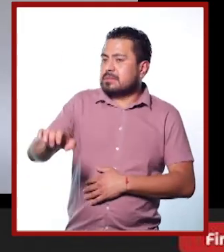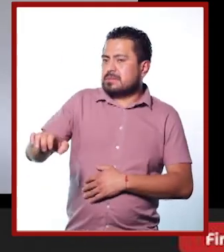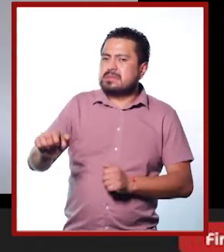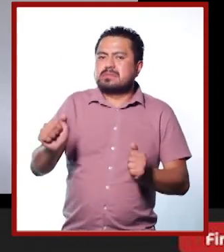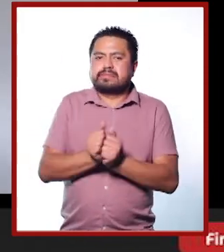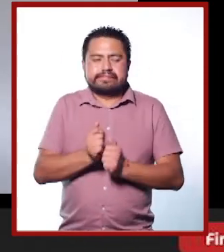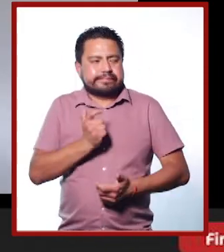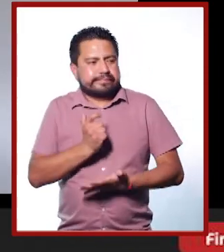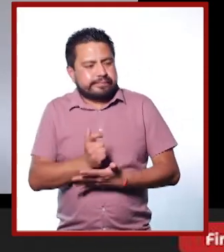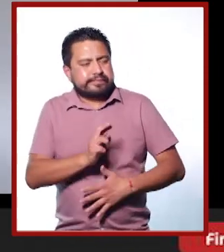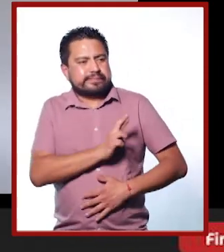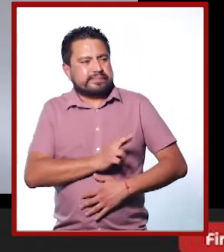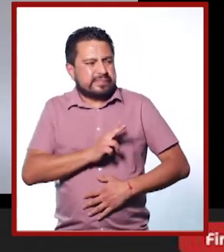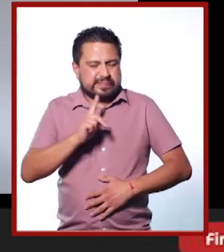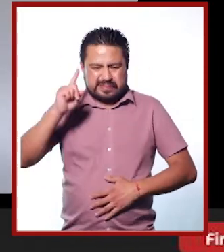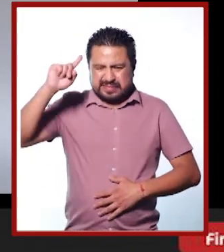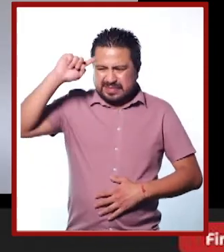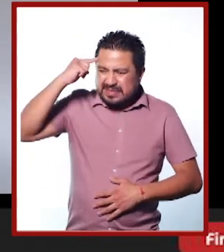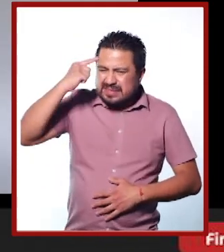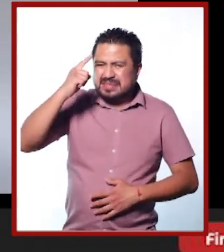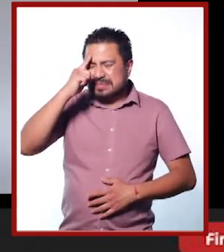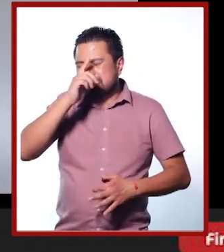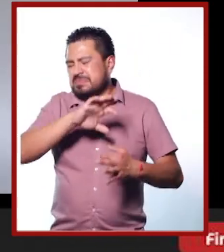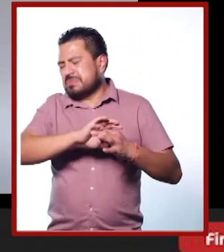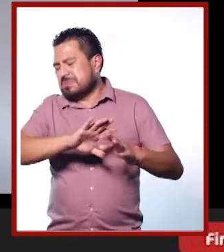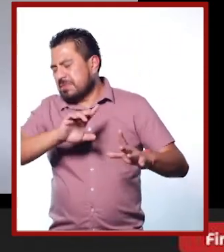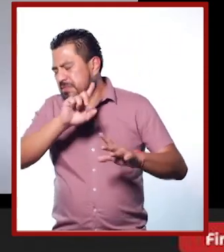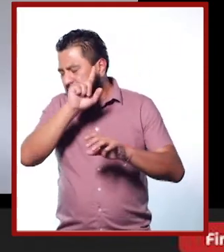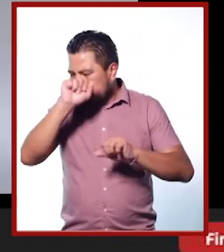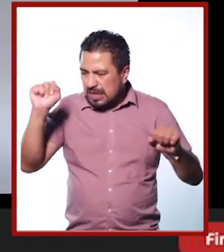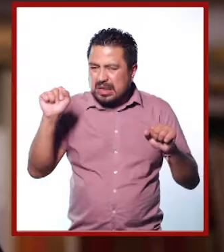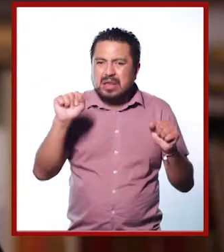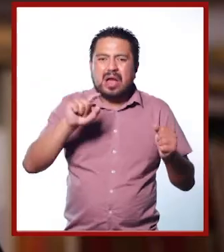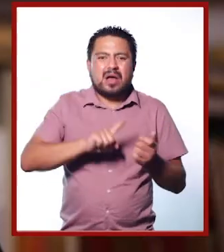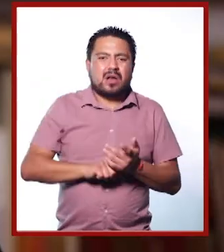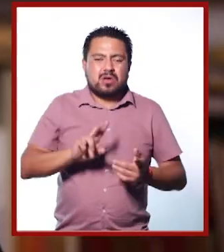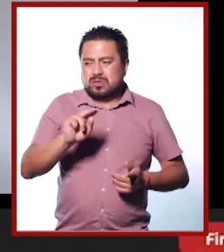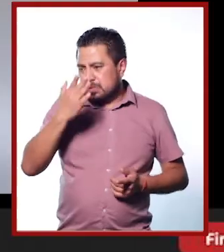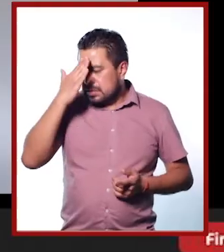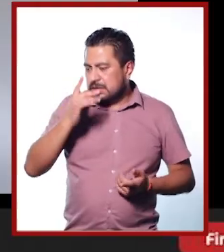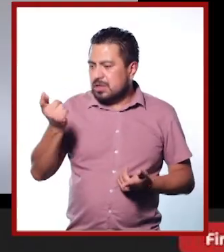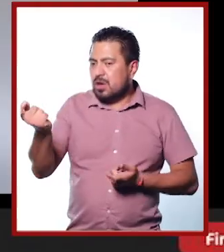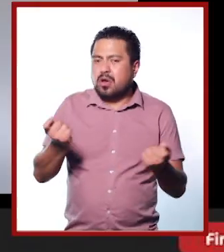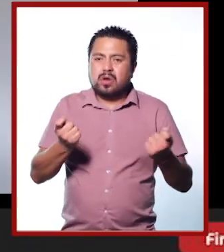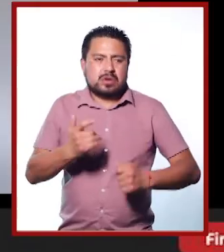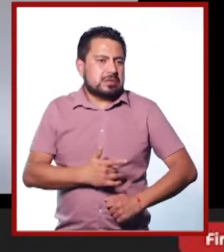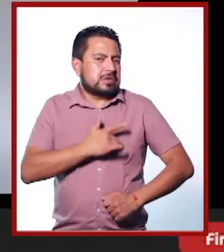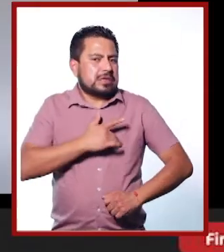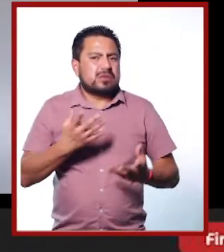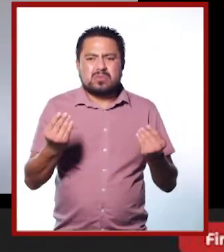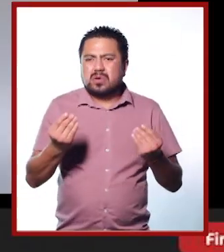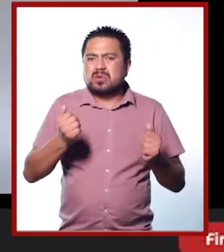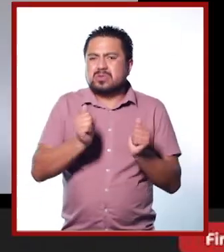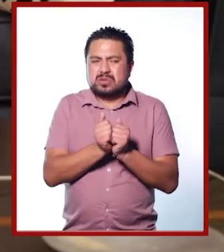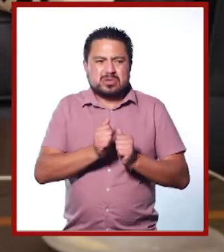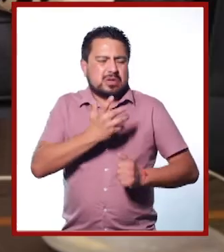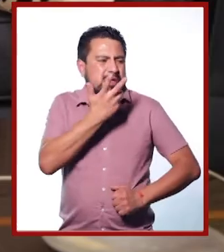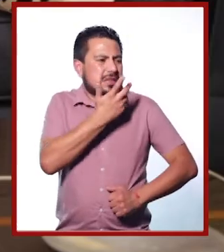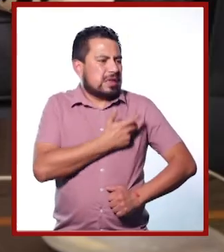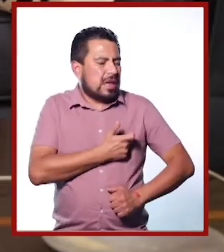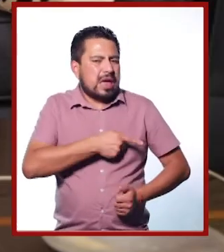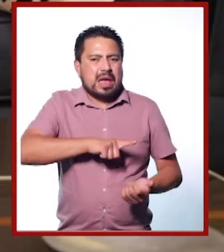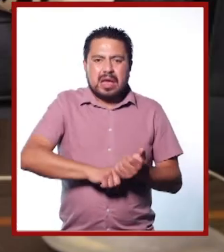adultos resentidos, enojados, iracundos, explosivos, que no saben manejar sus sentimientos, que tienen muchísimos